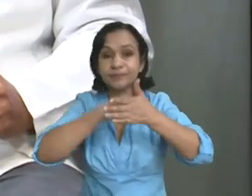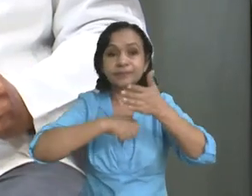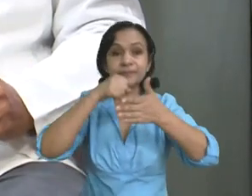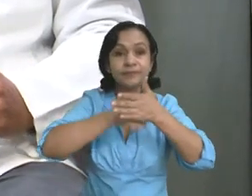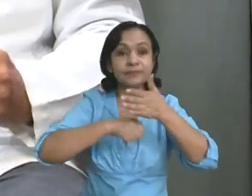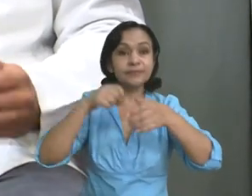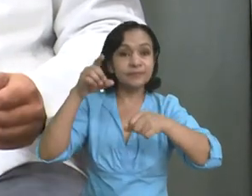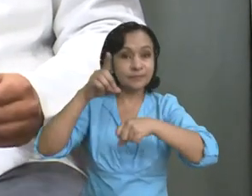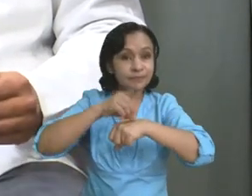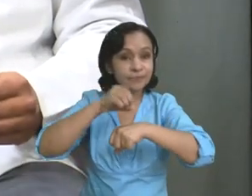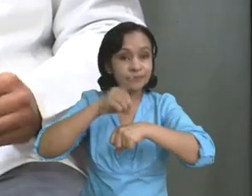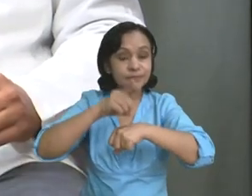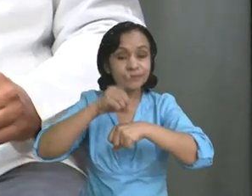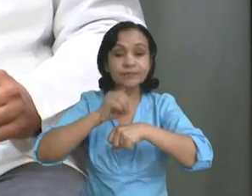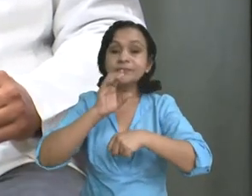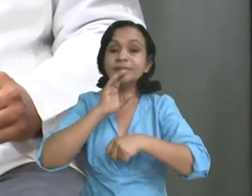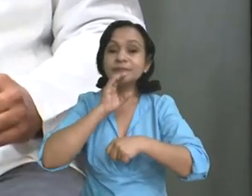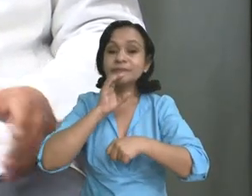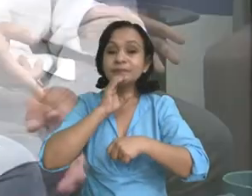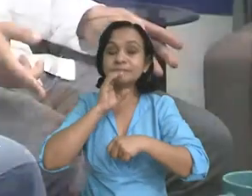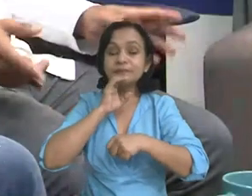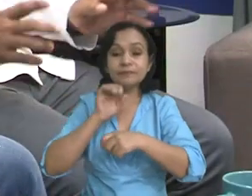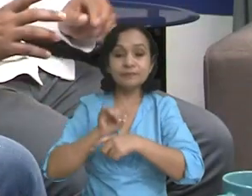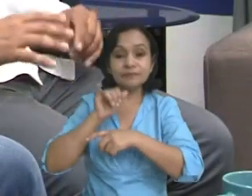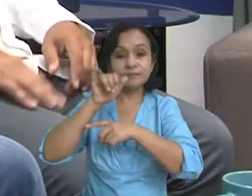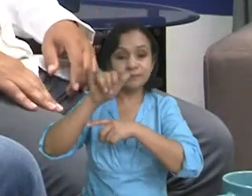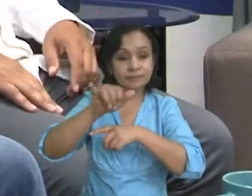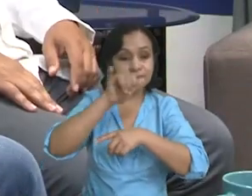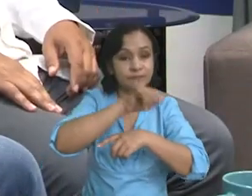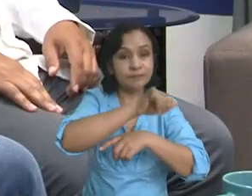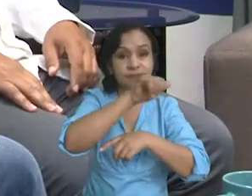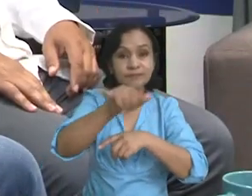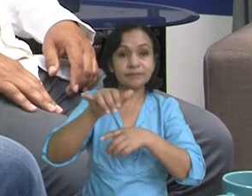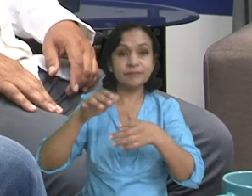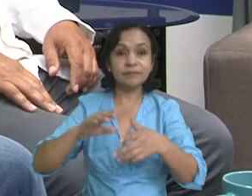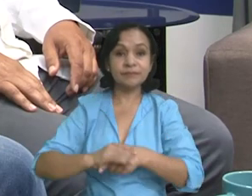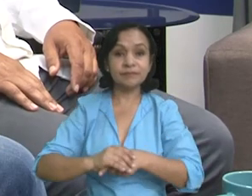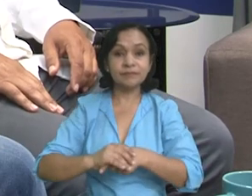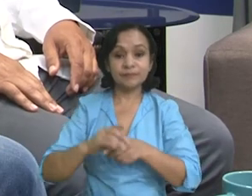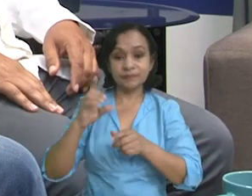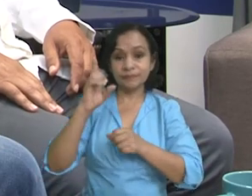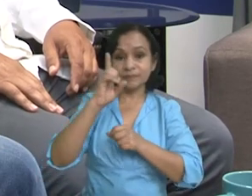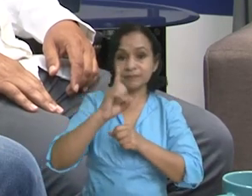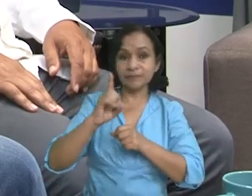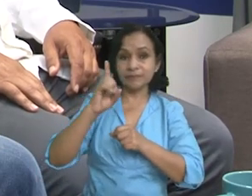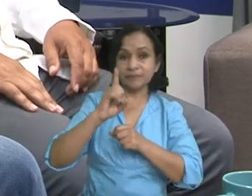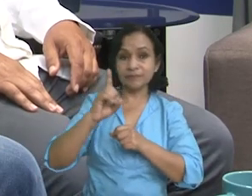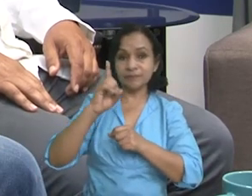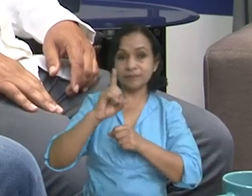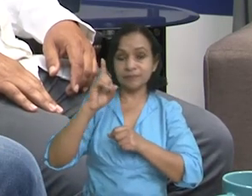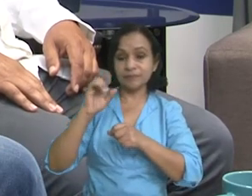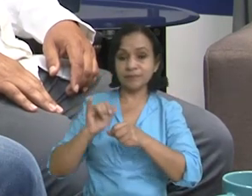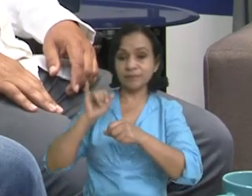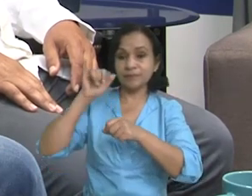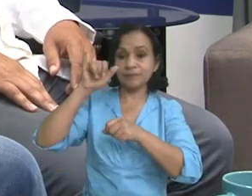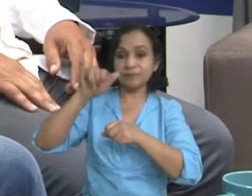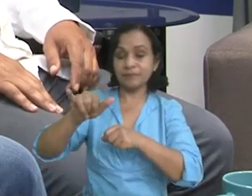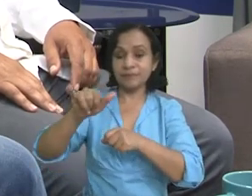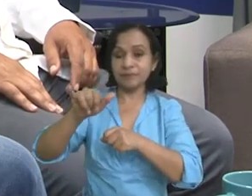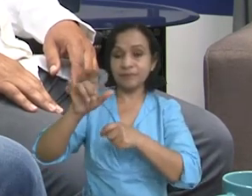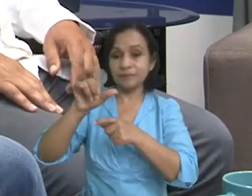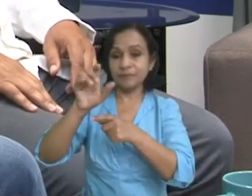los médicos nuestros están presentes. Recientemente el domingo llegó a Lombardía una brigada médica